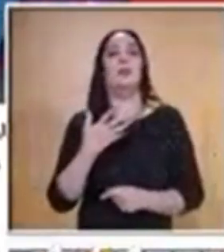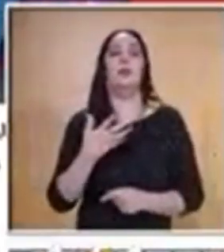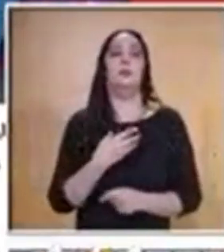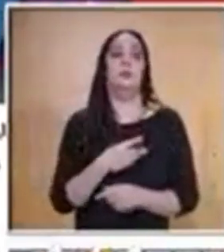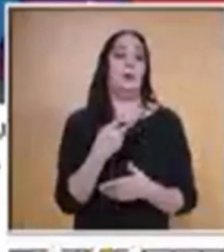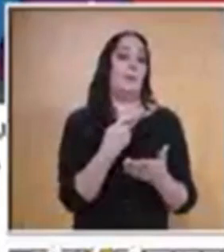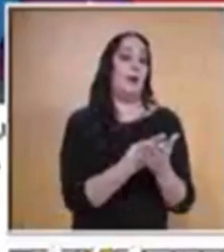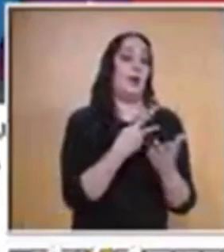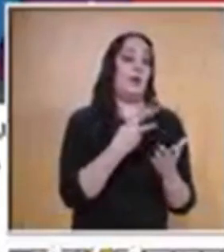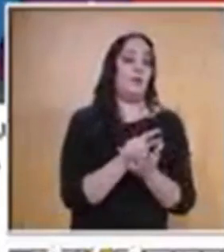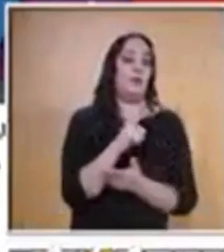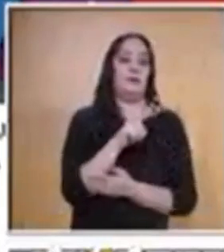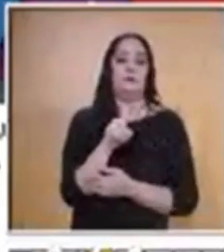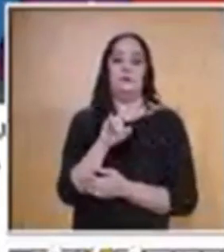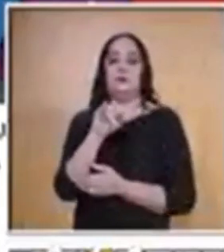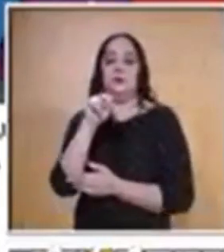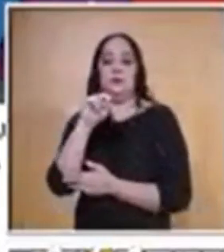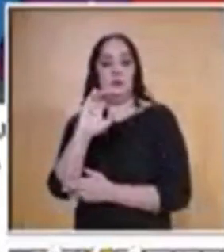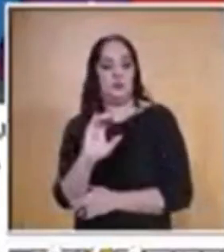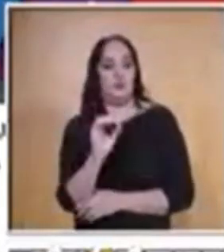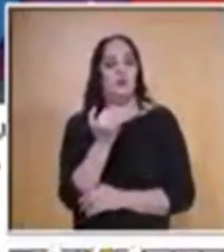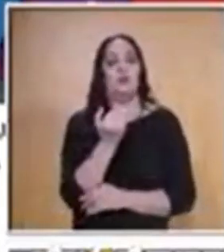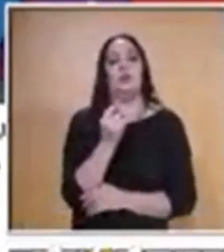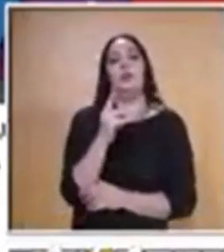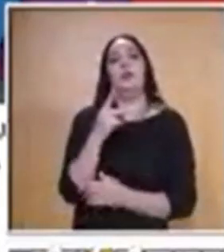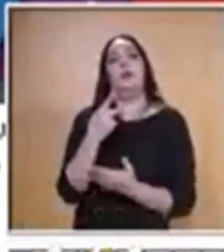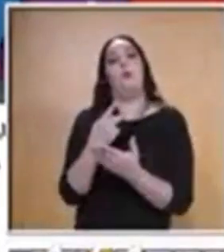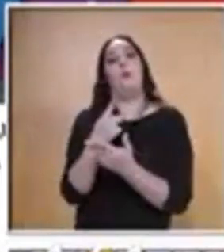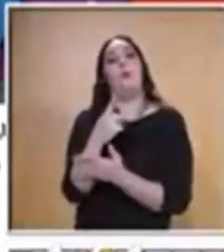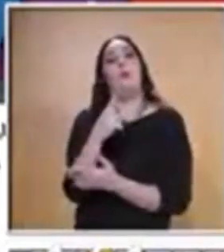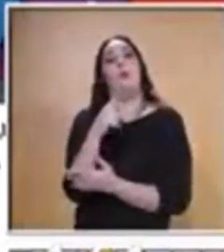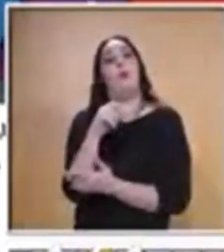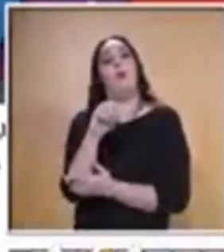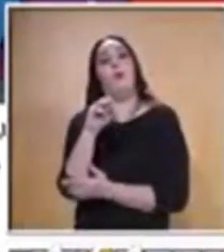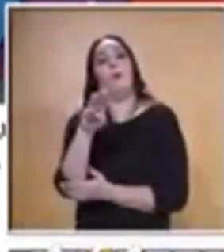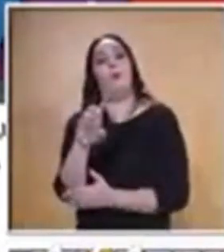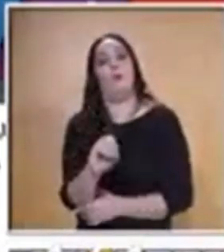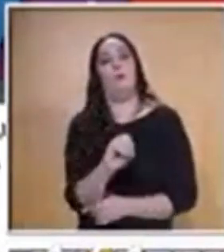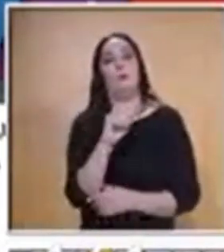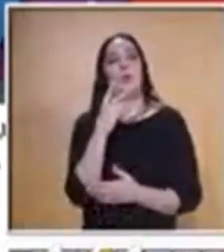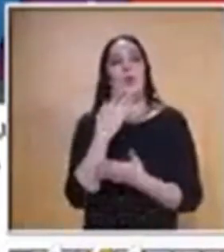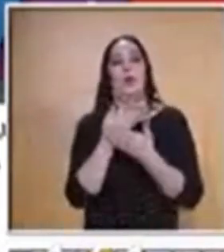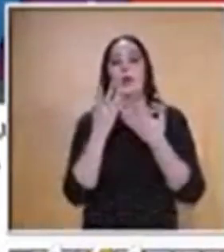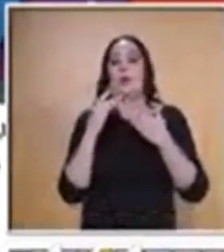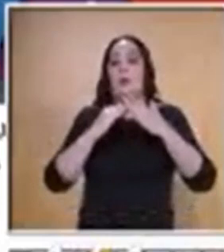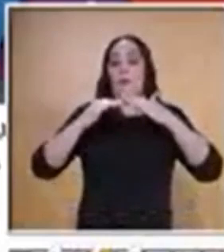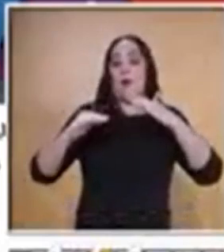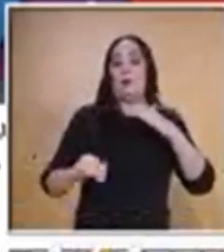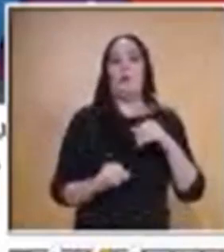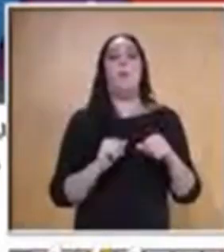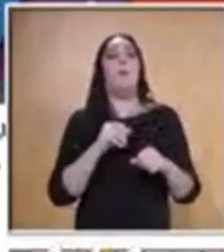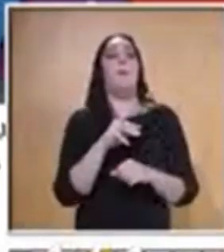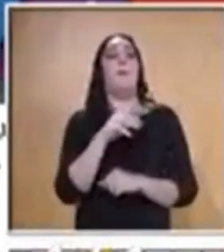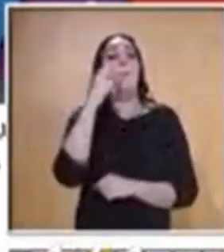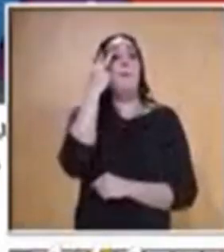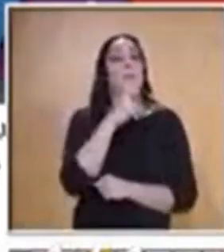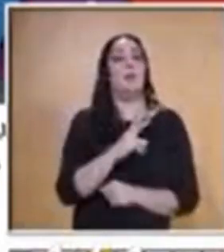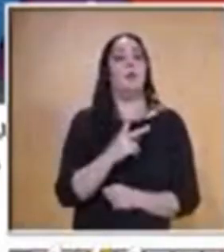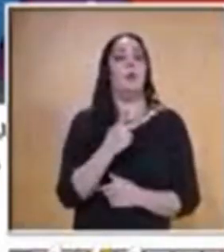plata, de zinc y de plomo. En la parte de abajo vamos a ubicar la producción de México.